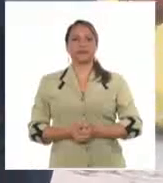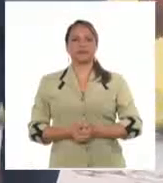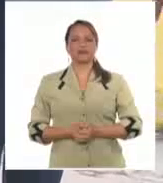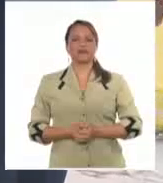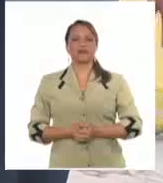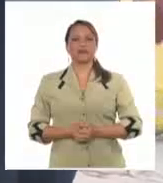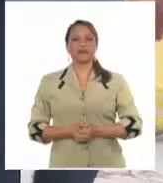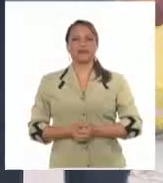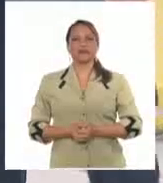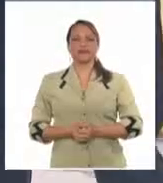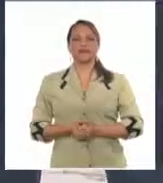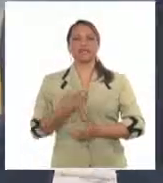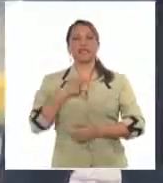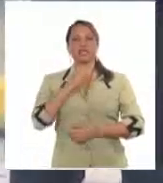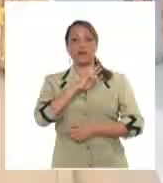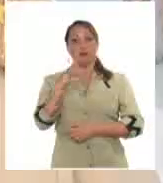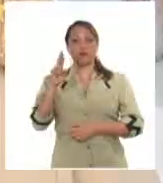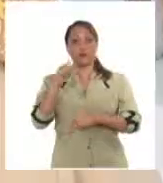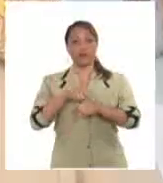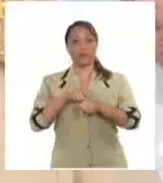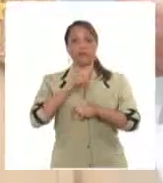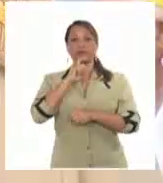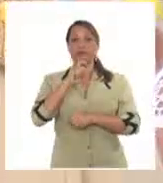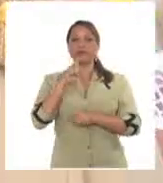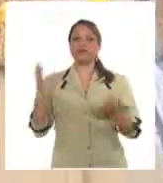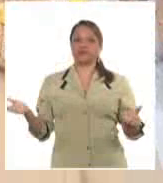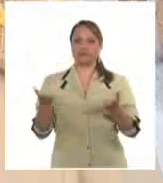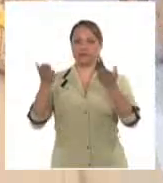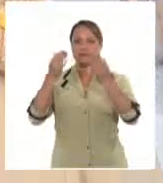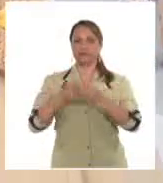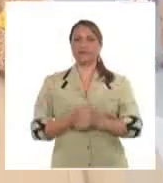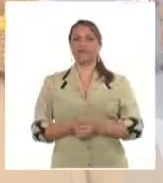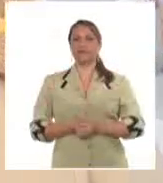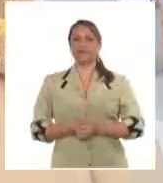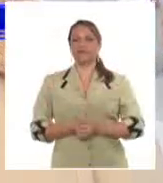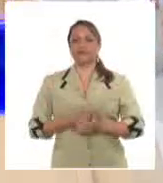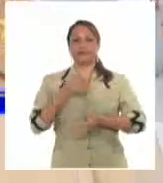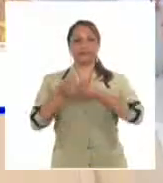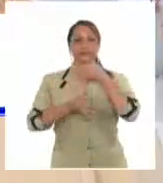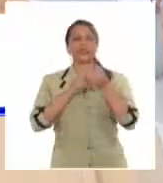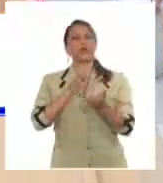revolucionarios en tiempos difíciles enaltece. Es un compromiso muy grande